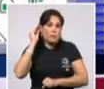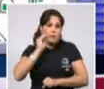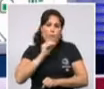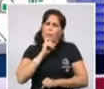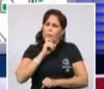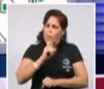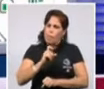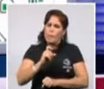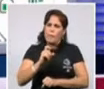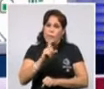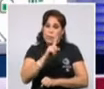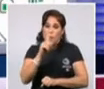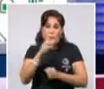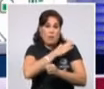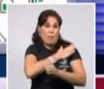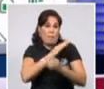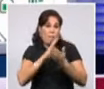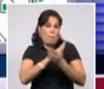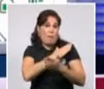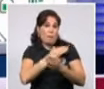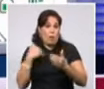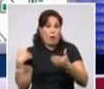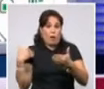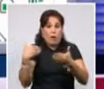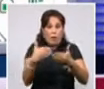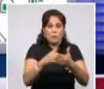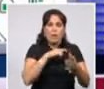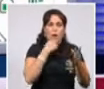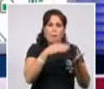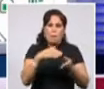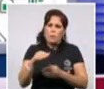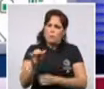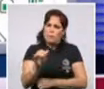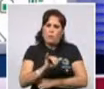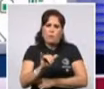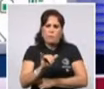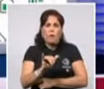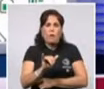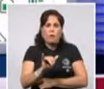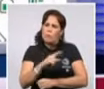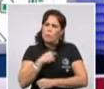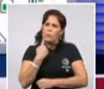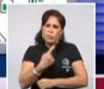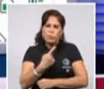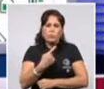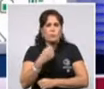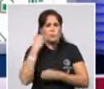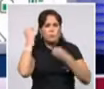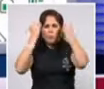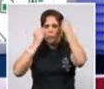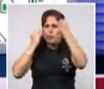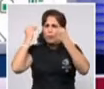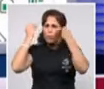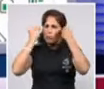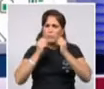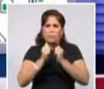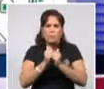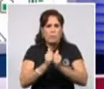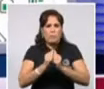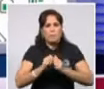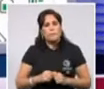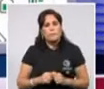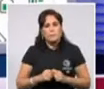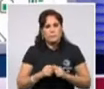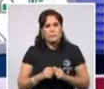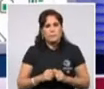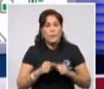ha ganado varios muertos en nuestro país y también infectados a varios miles de personas.